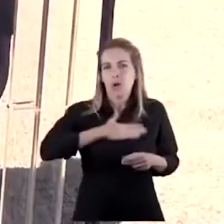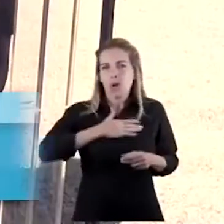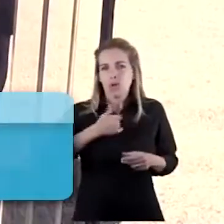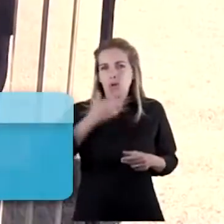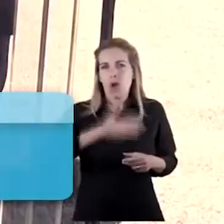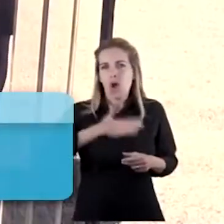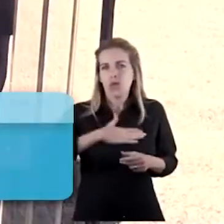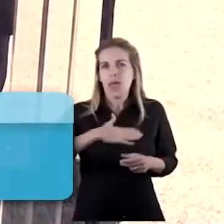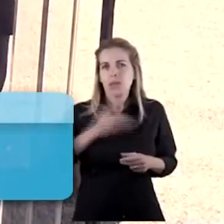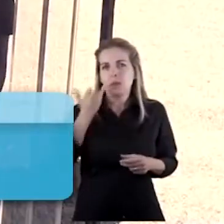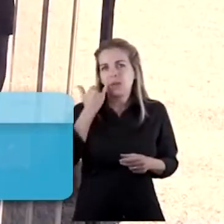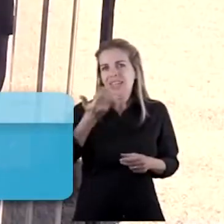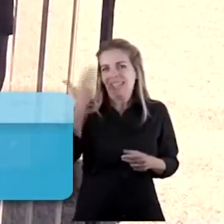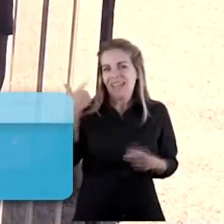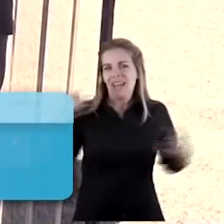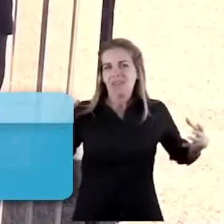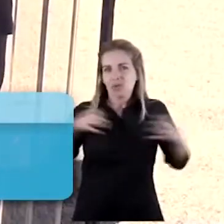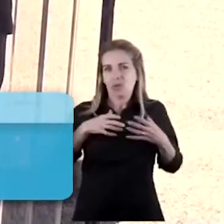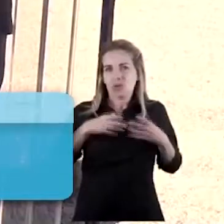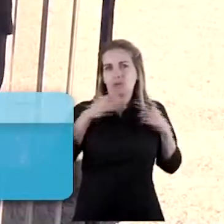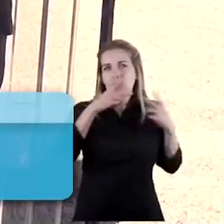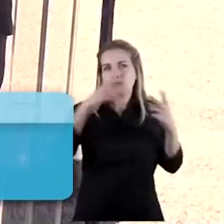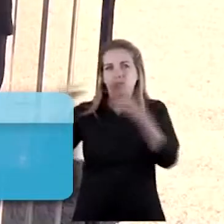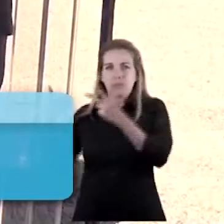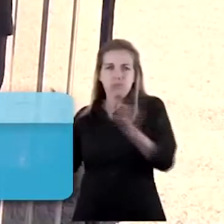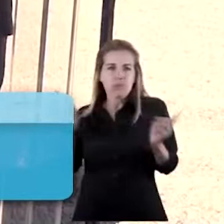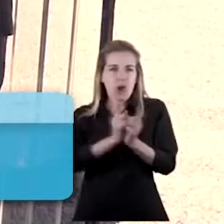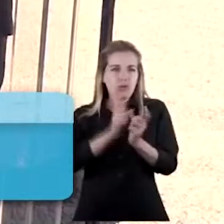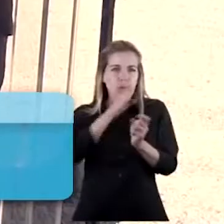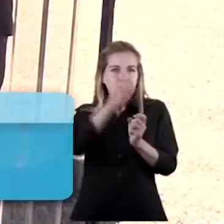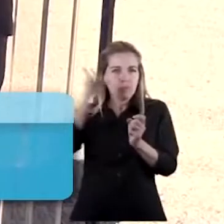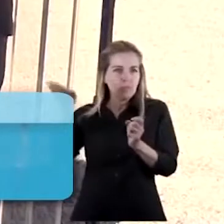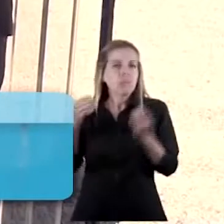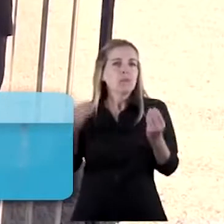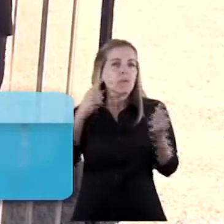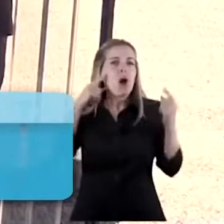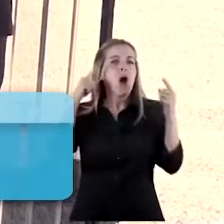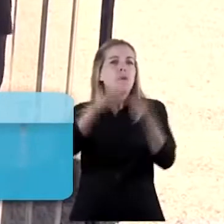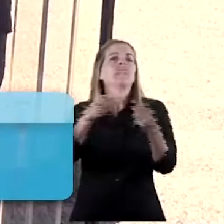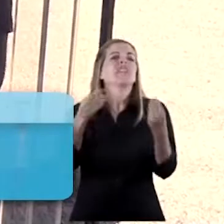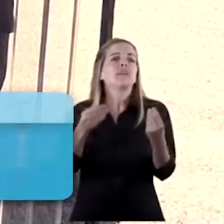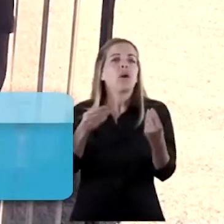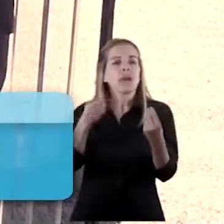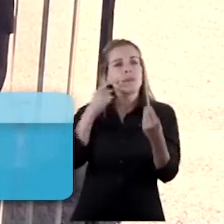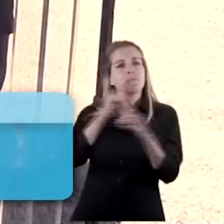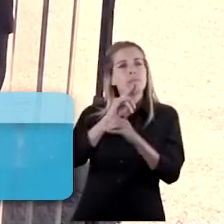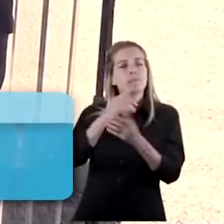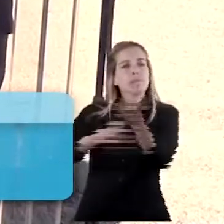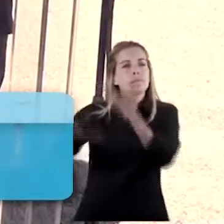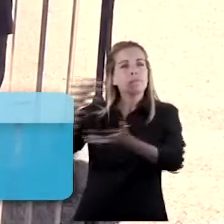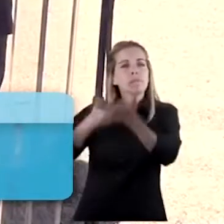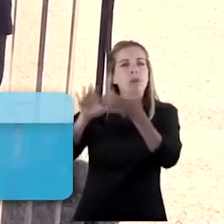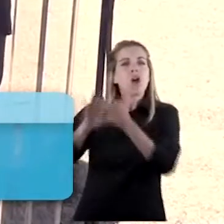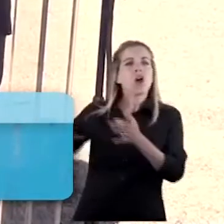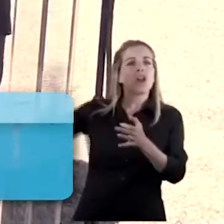Hemos realizado una gira muy breve que ha tenido el propósito de llevar a Europa la preocupación que tenemos en América Latina